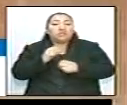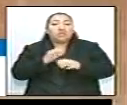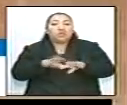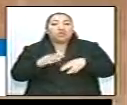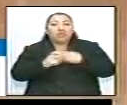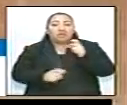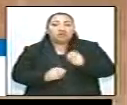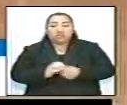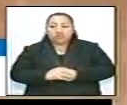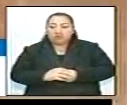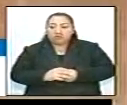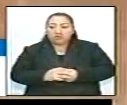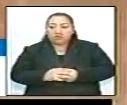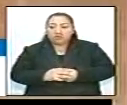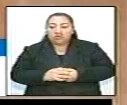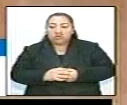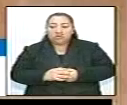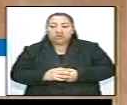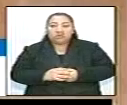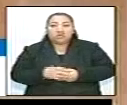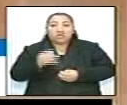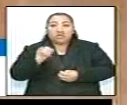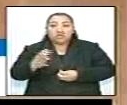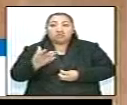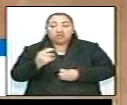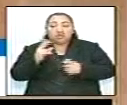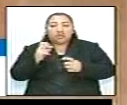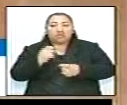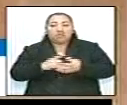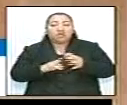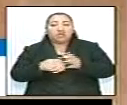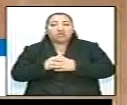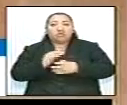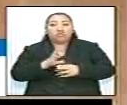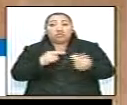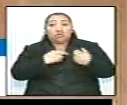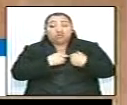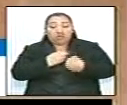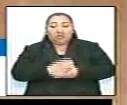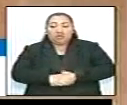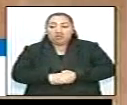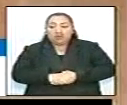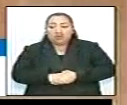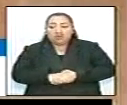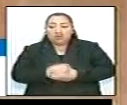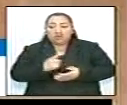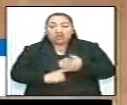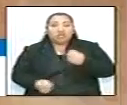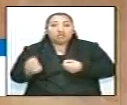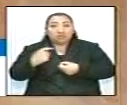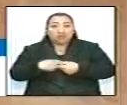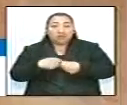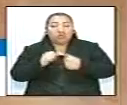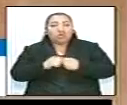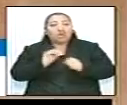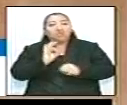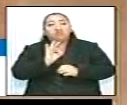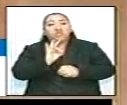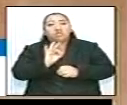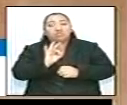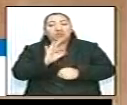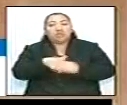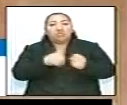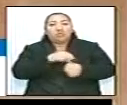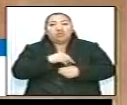a los ciudadanos que así lo soliciten en temas que sea de su competencia, participando de las mismas a